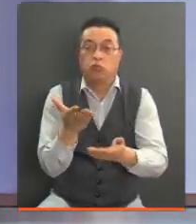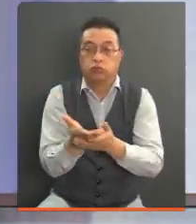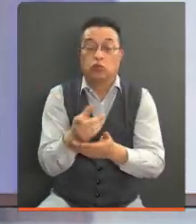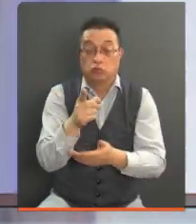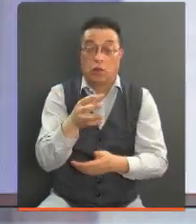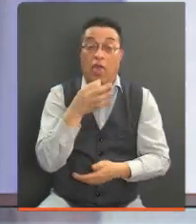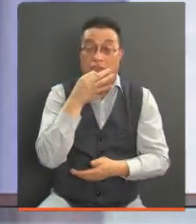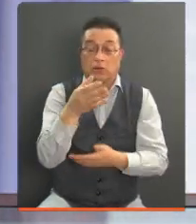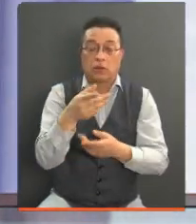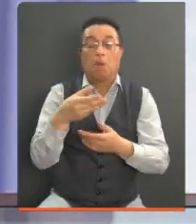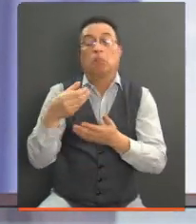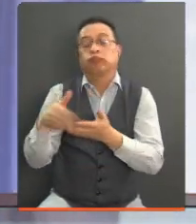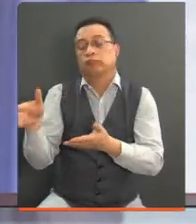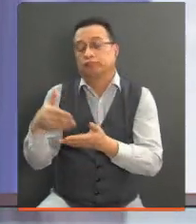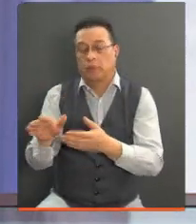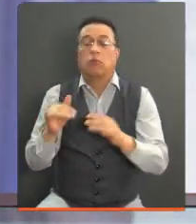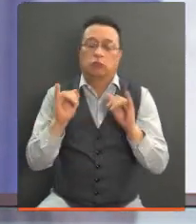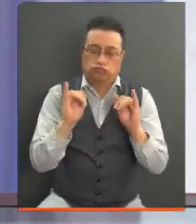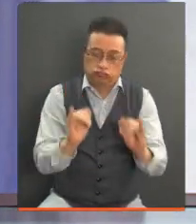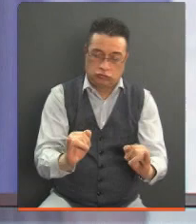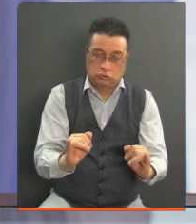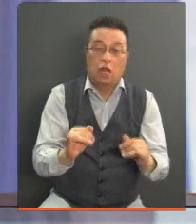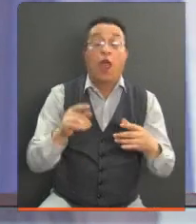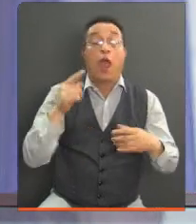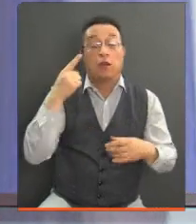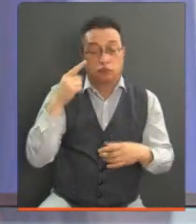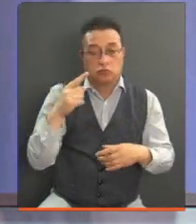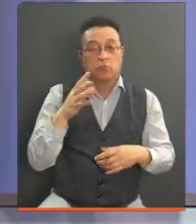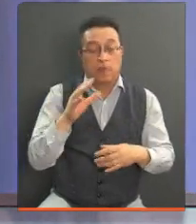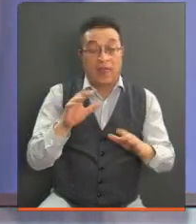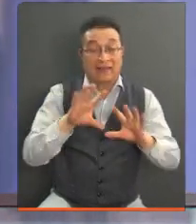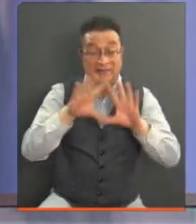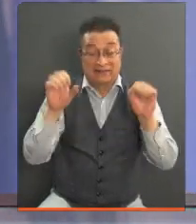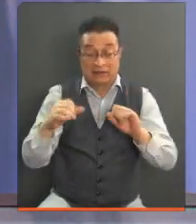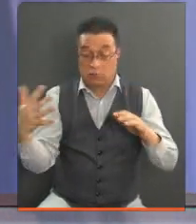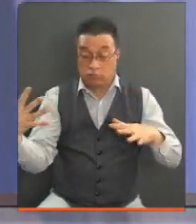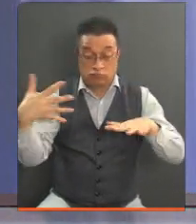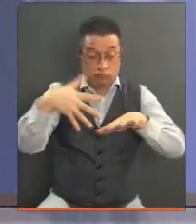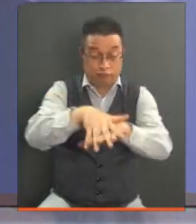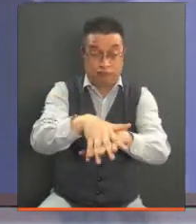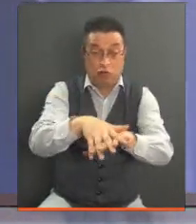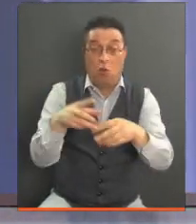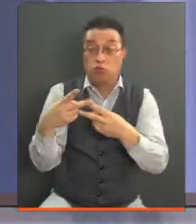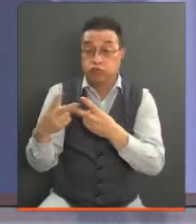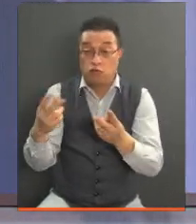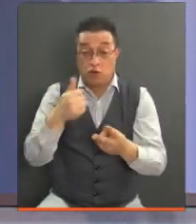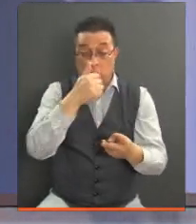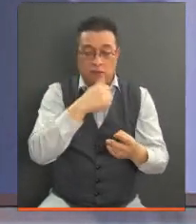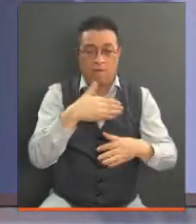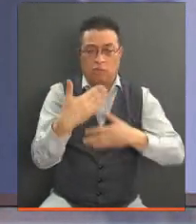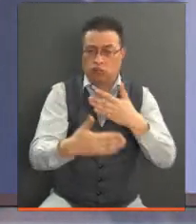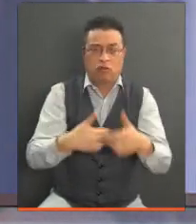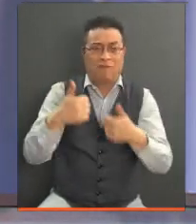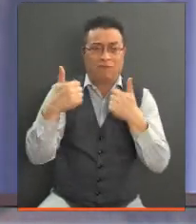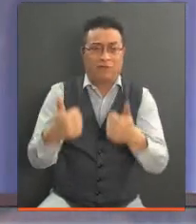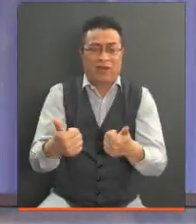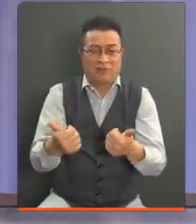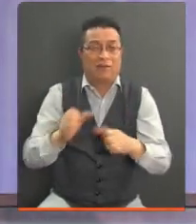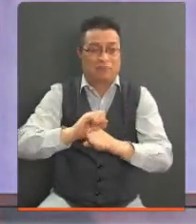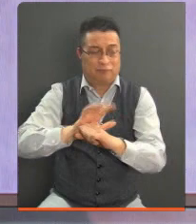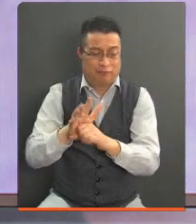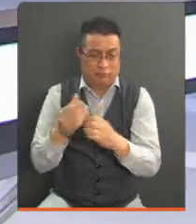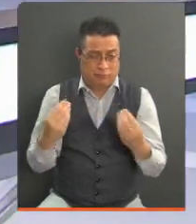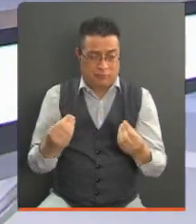retrocedieron yo creo que insisto el sistema integrado público privado funcionó muy bien y sigue funcionando bien hay que sacar